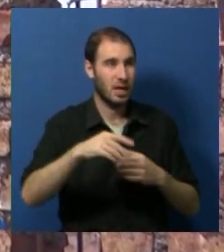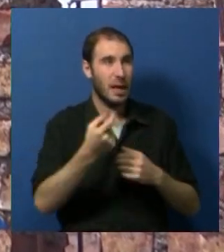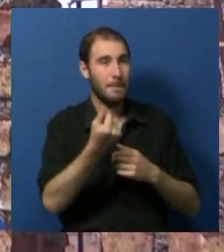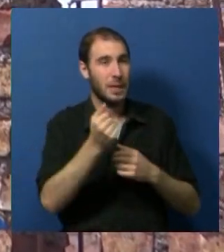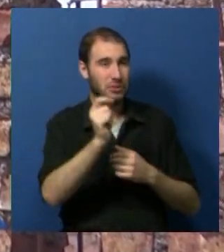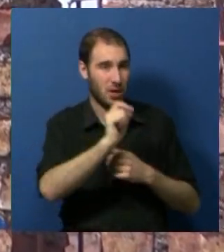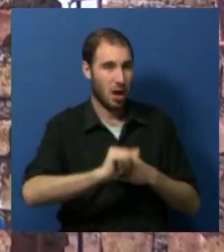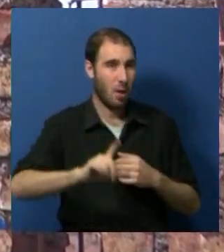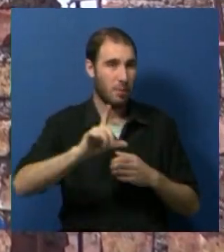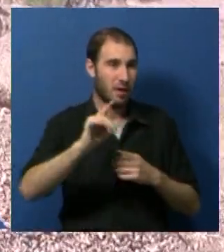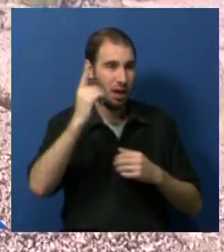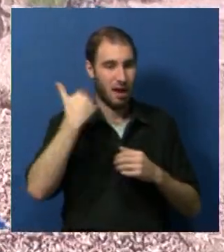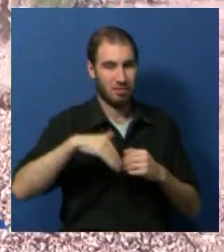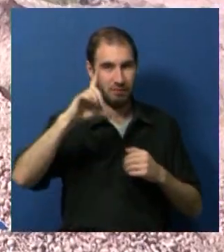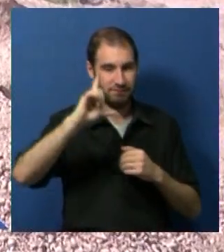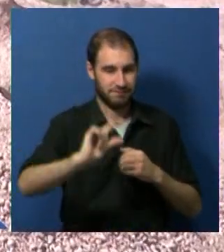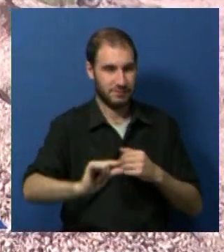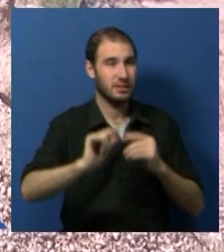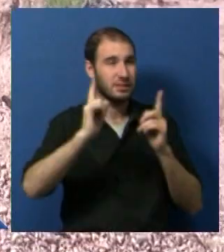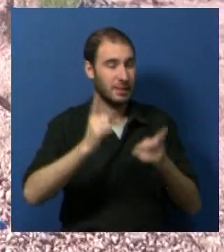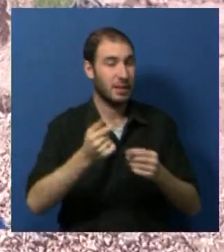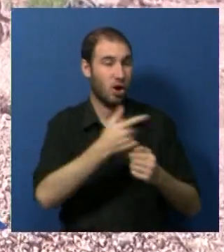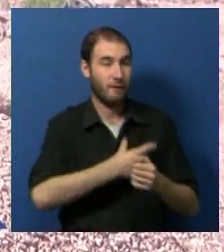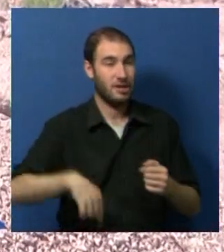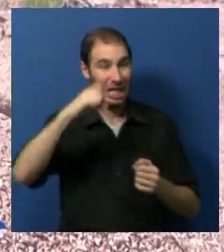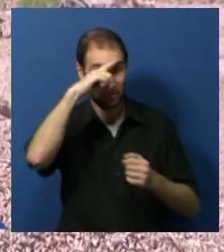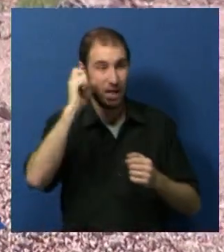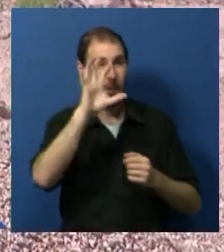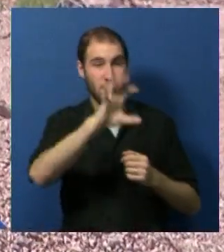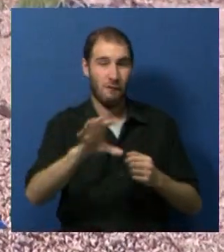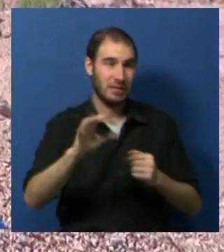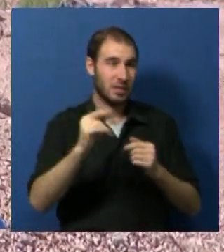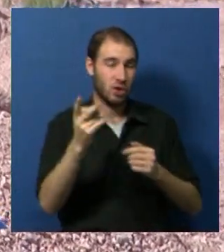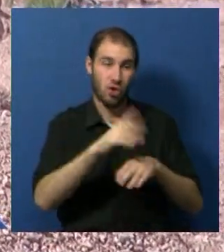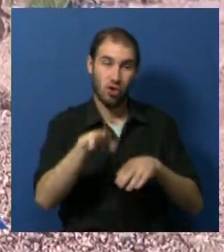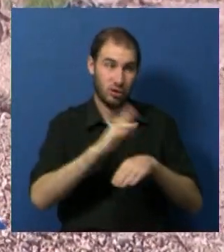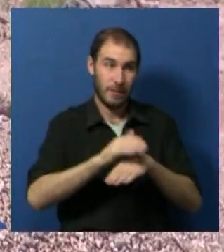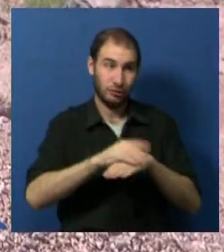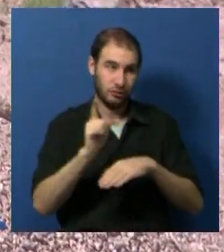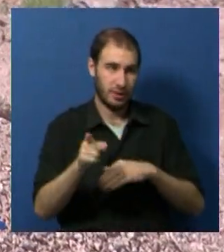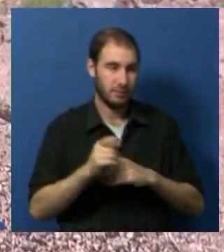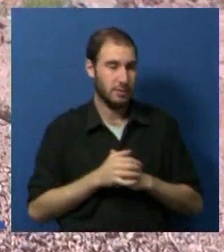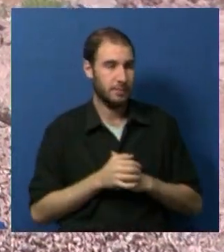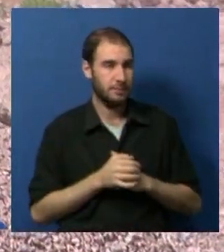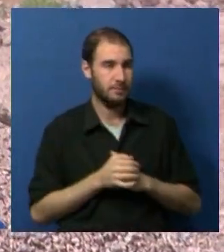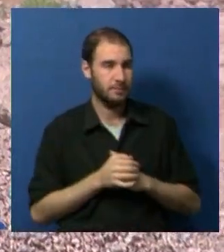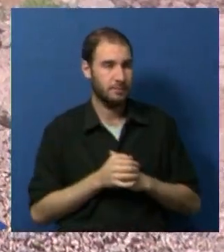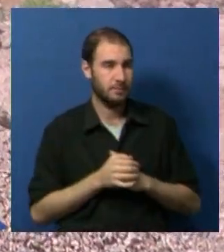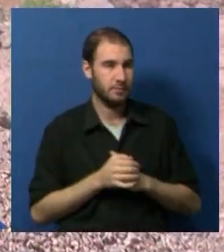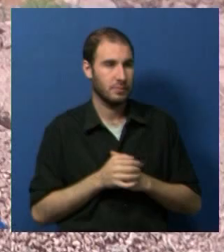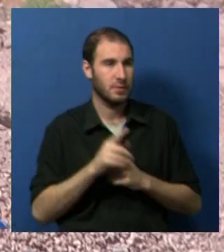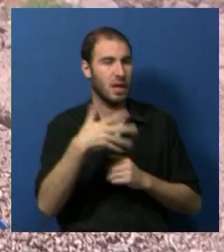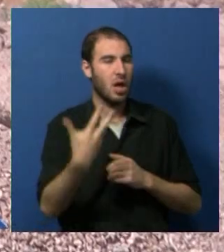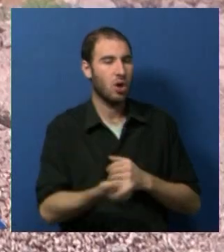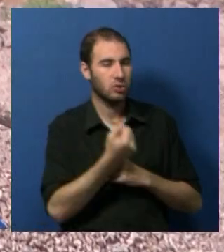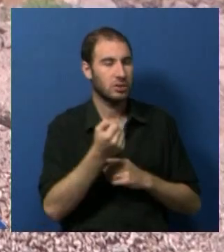inflación baje en nuestro país. Y también el Estado Nacional y los Estados provinciales tienen mucho que ver en la